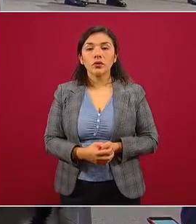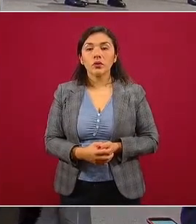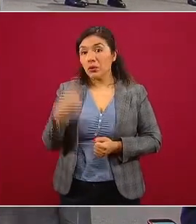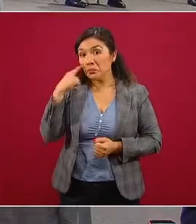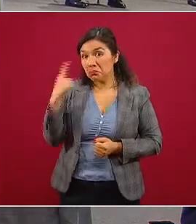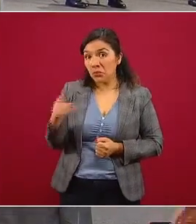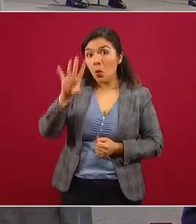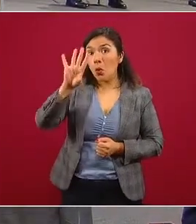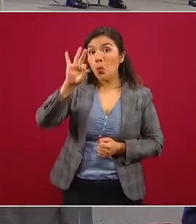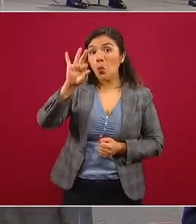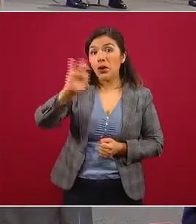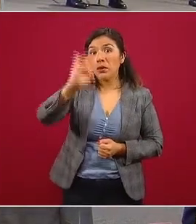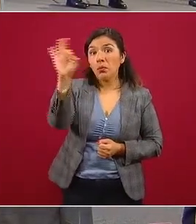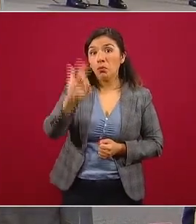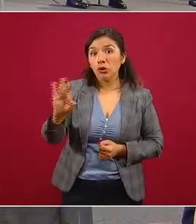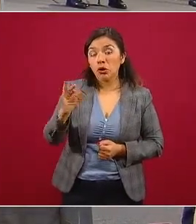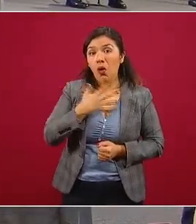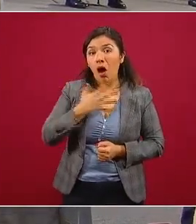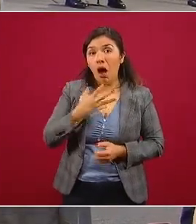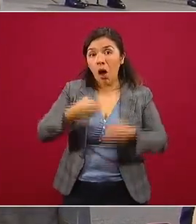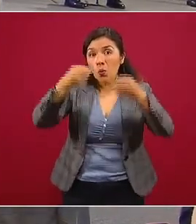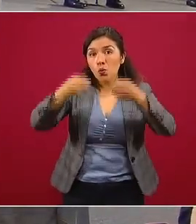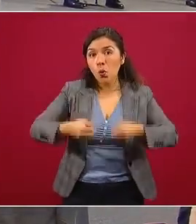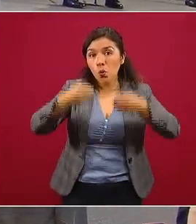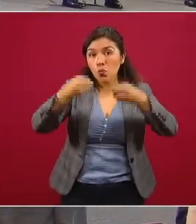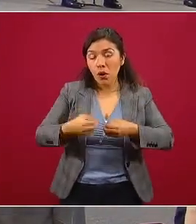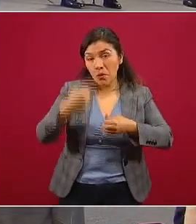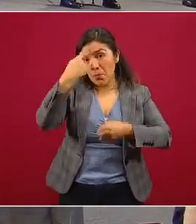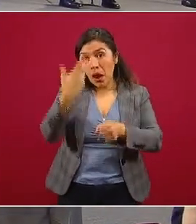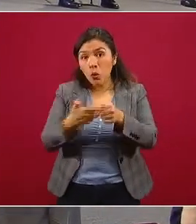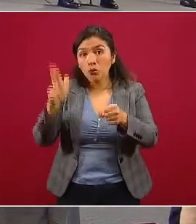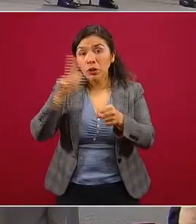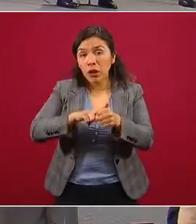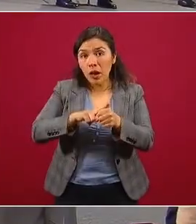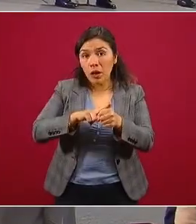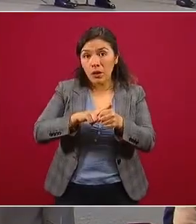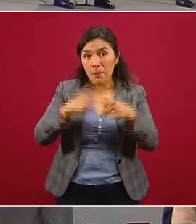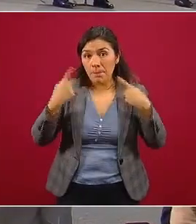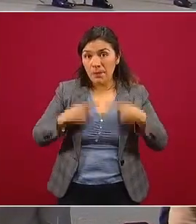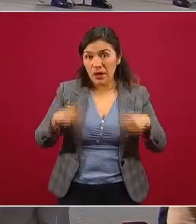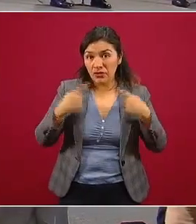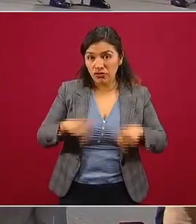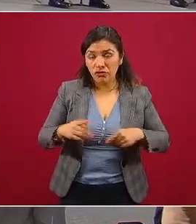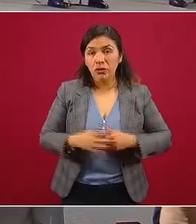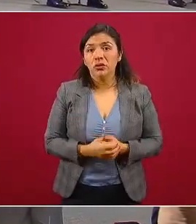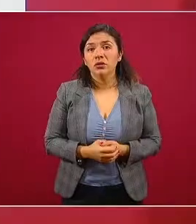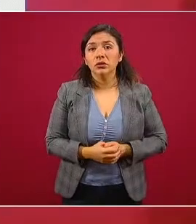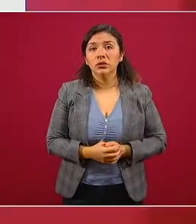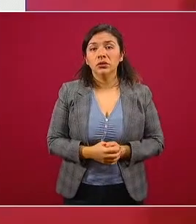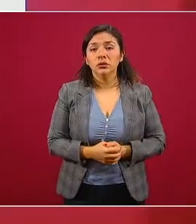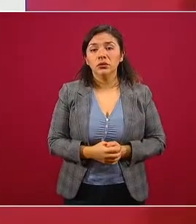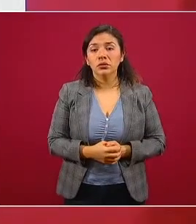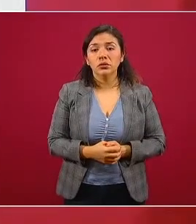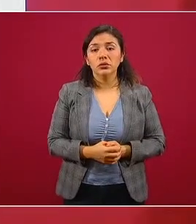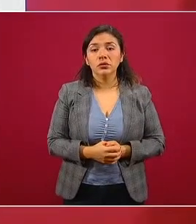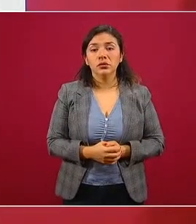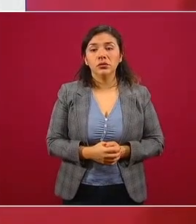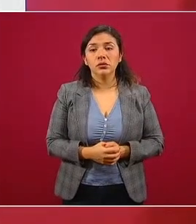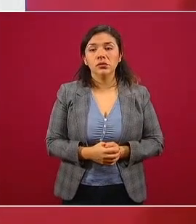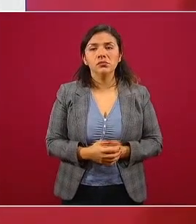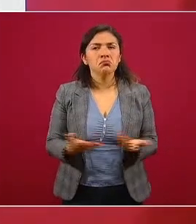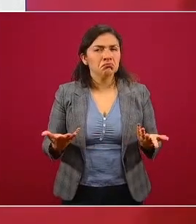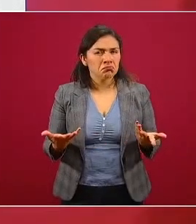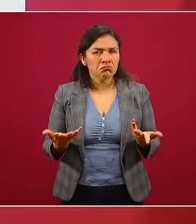¿40% de ocupación en hospitalización general? O sea que